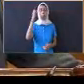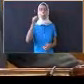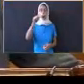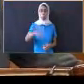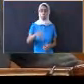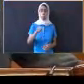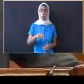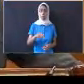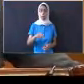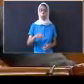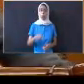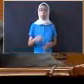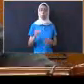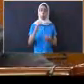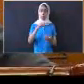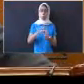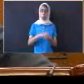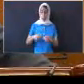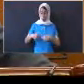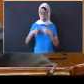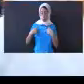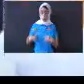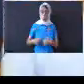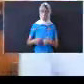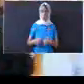El que Saúl.